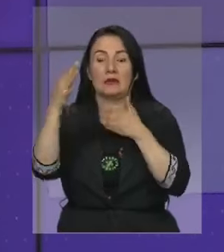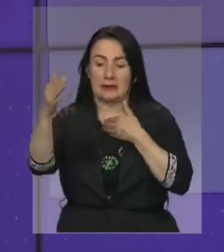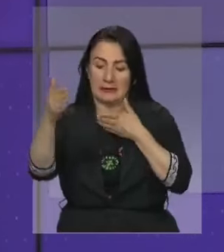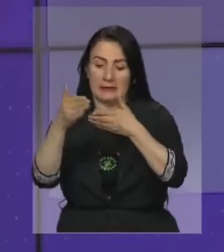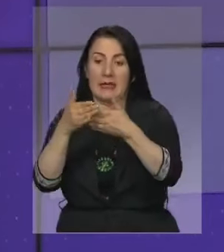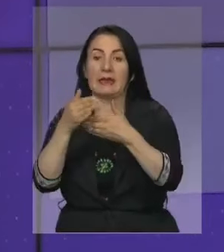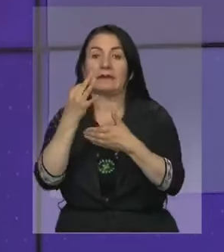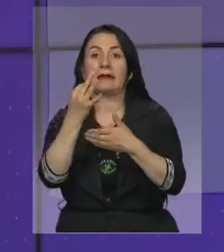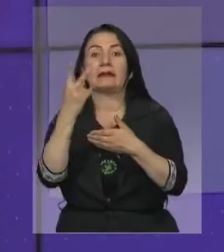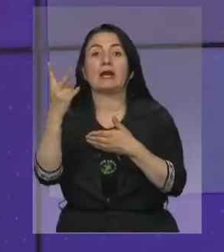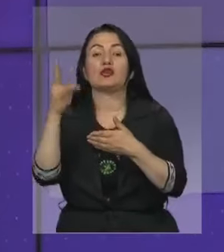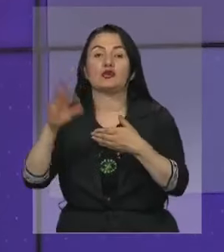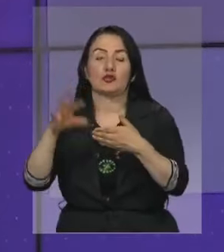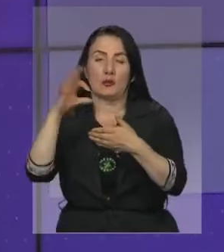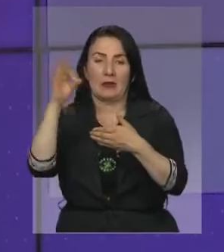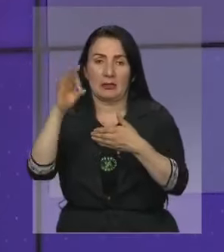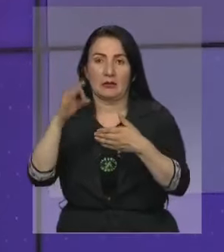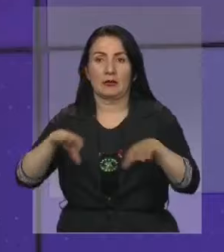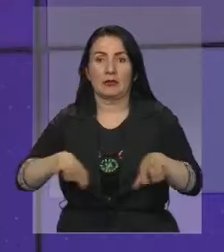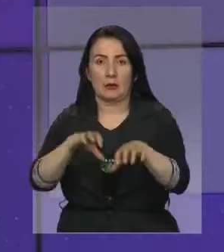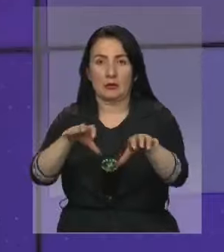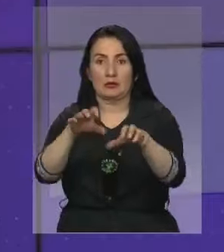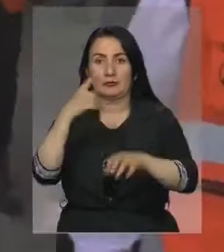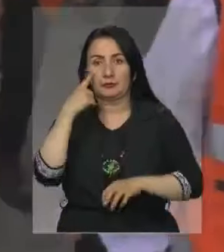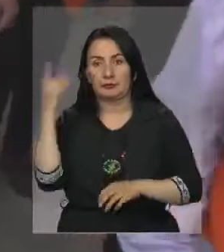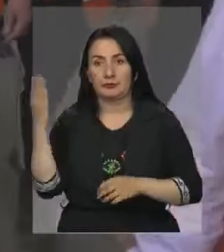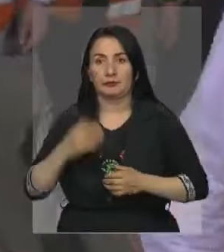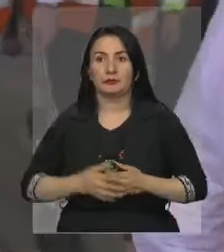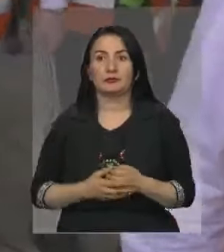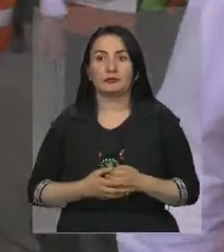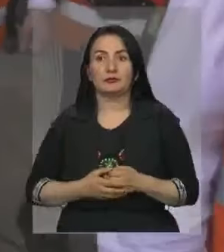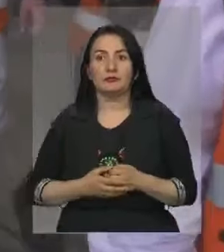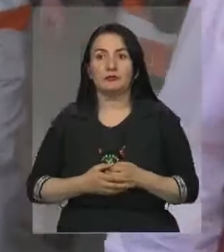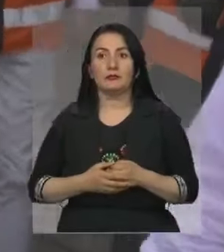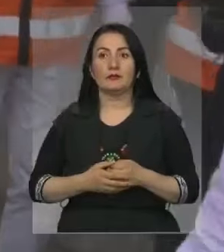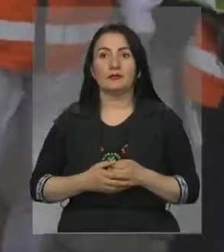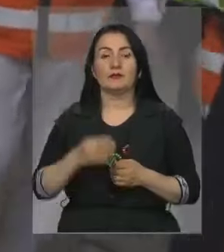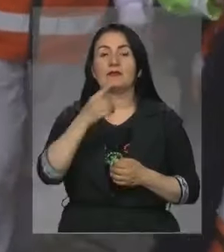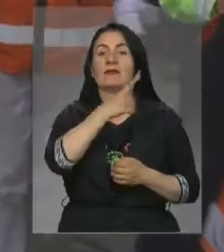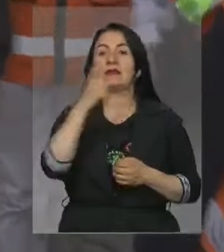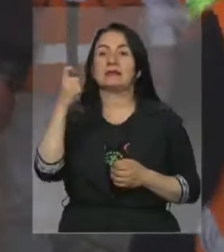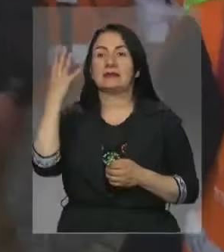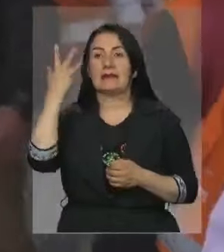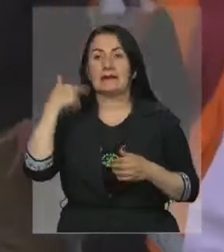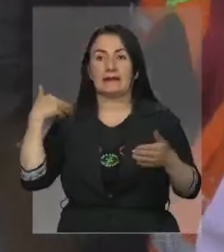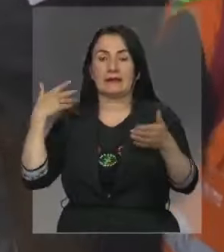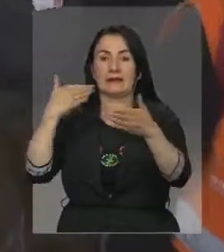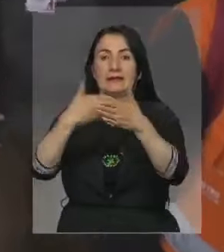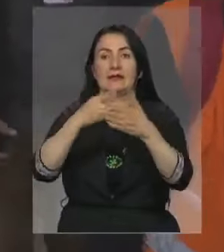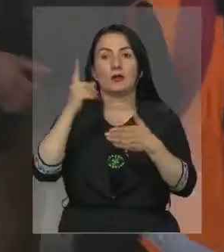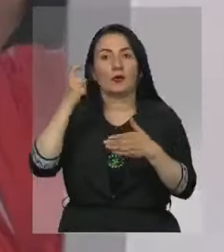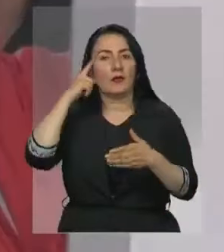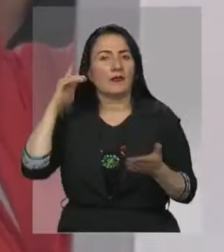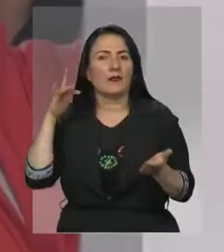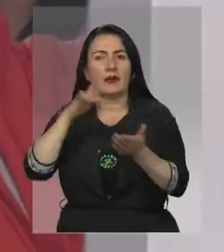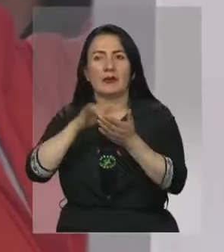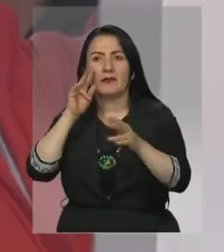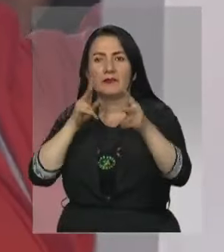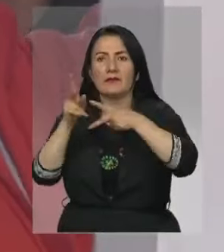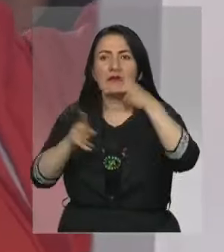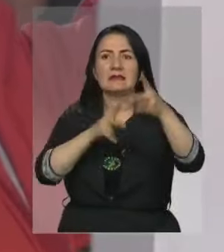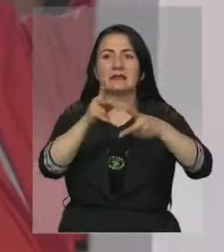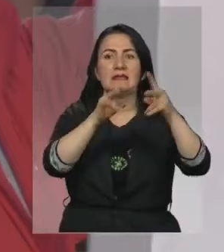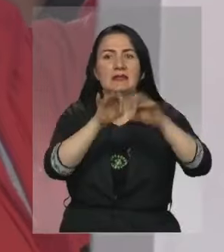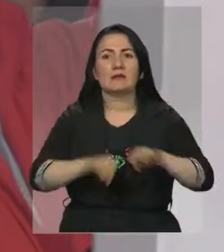un 32,2% de ejecución. En el marco de los 100 días del gobierno, el alcalde visitó una de las obras de